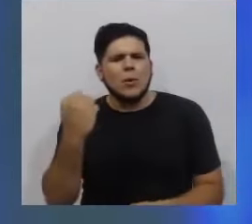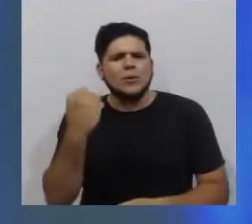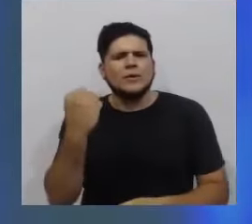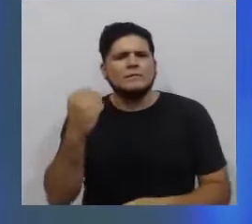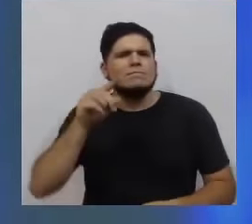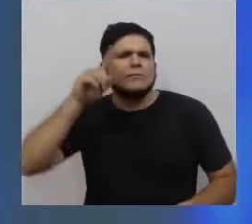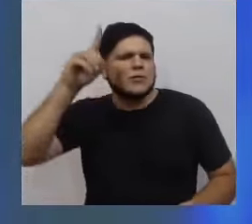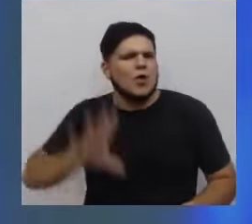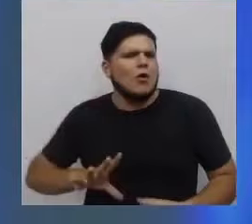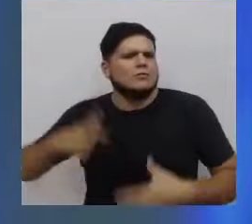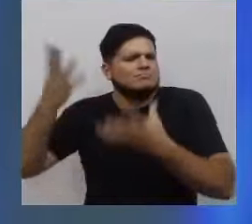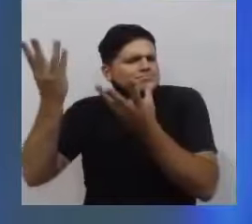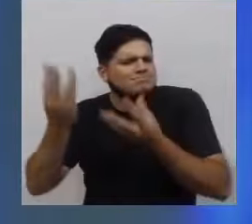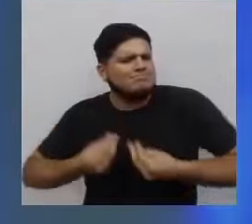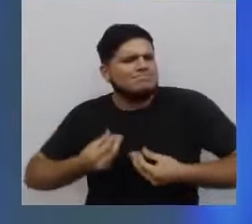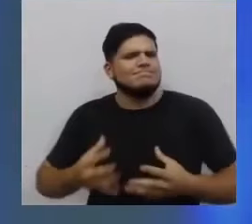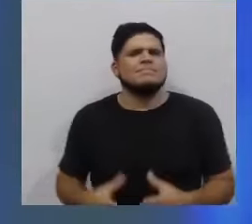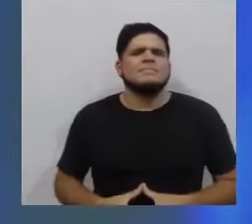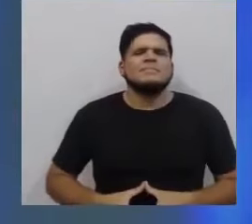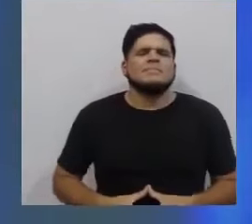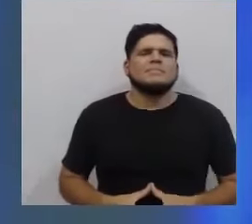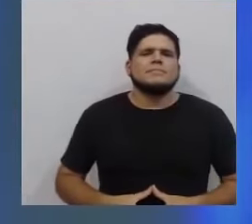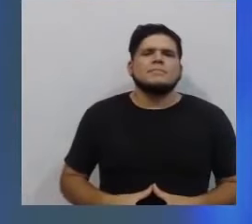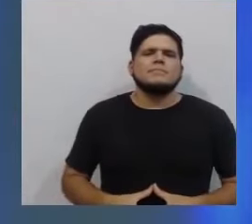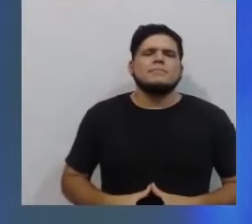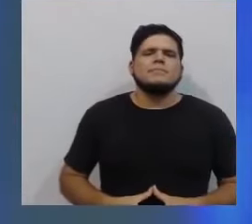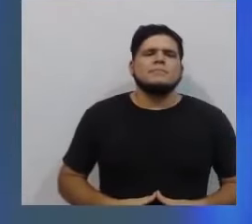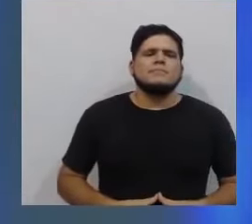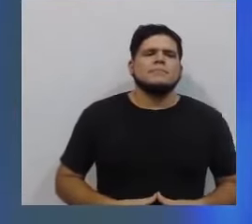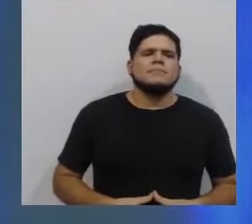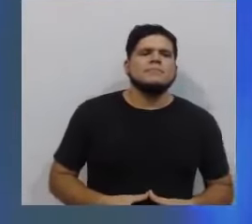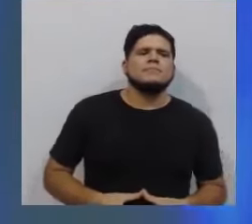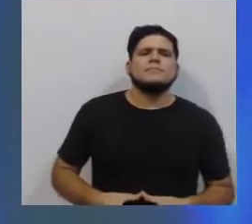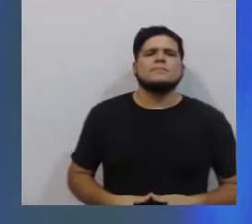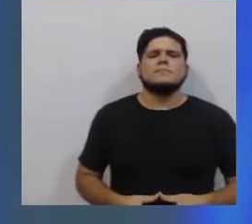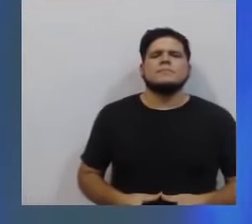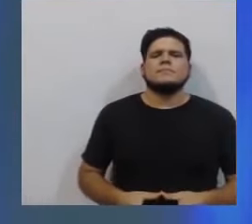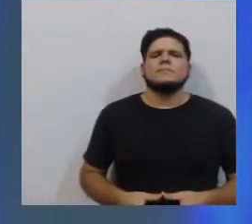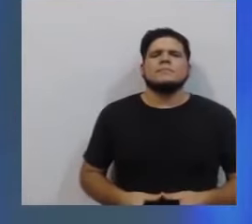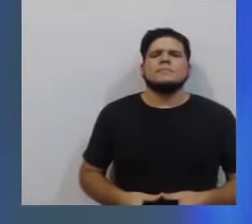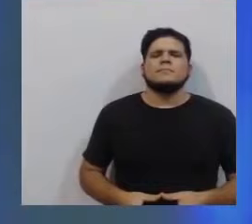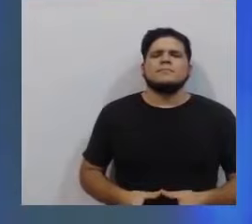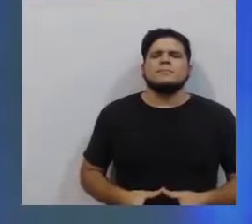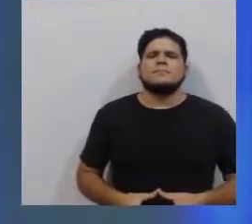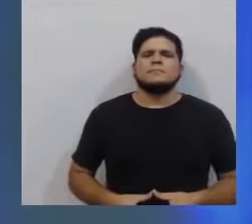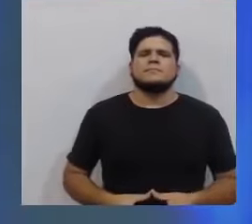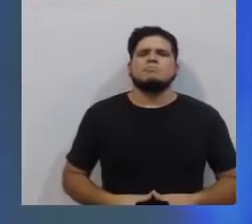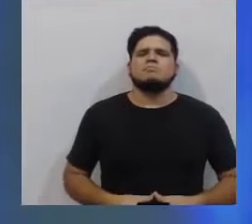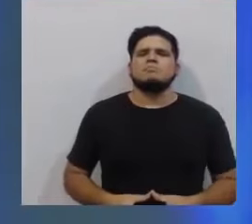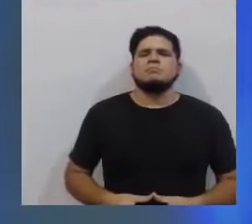y me has dijo cuando vean lo que dios va a hacer porque era tenía clara en su